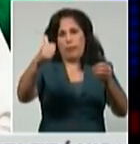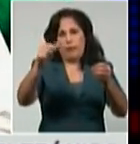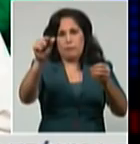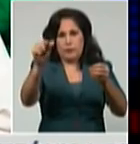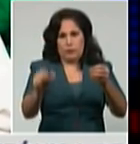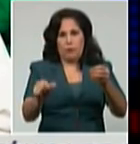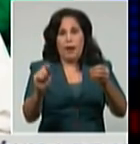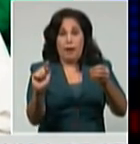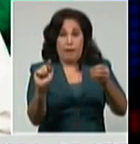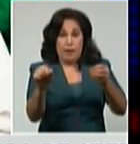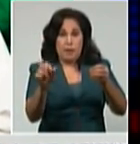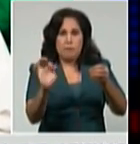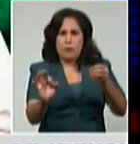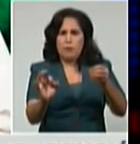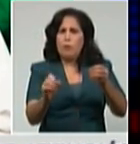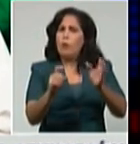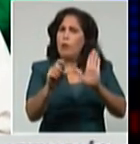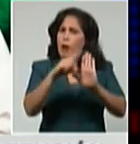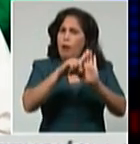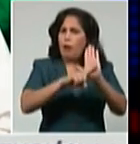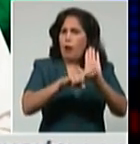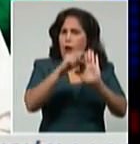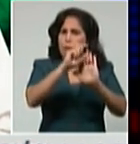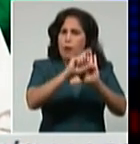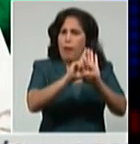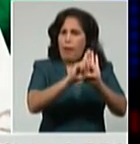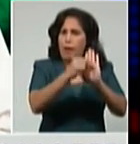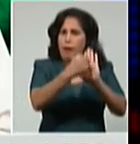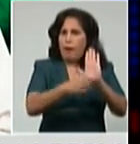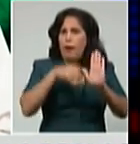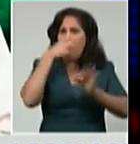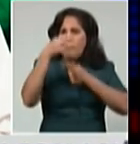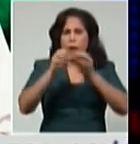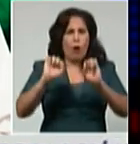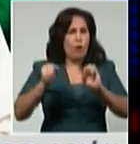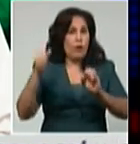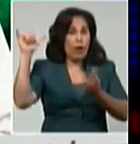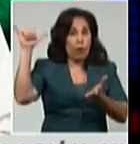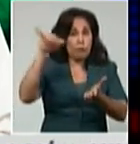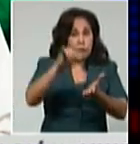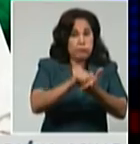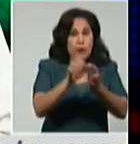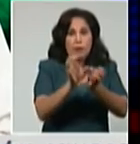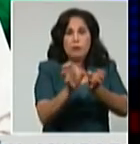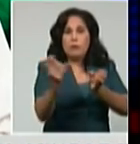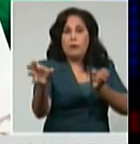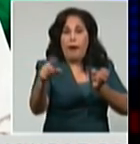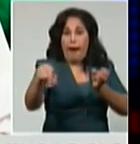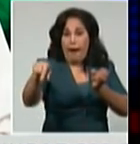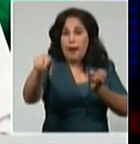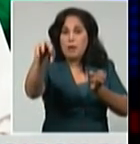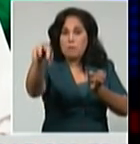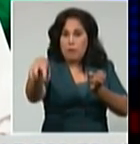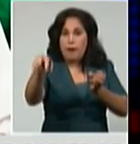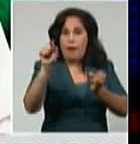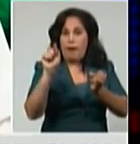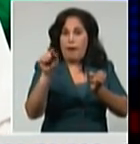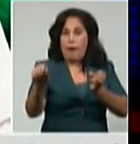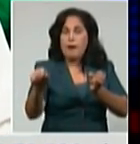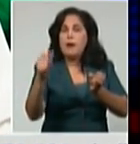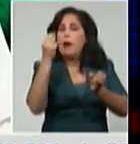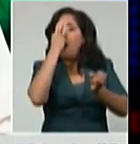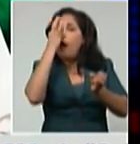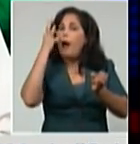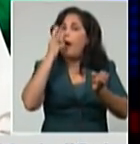está establecido en nuestro protocolo, se estudiaron y resultaron positivas a